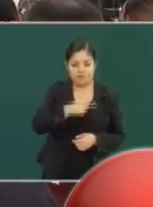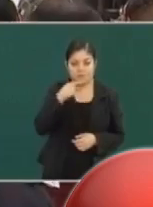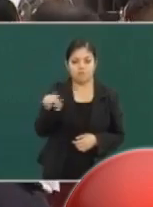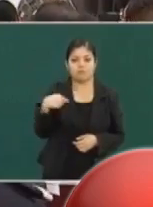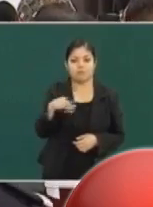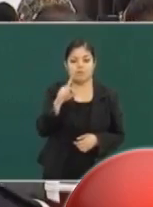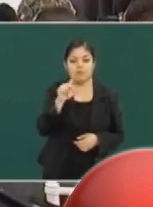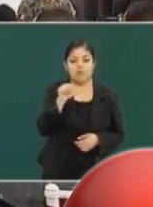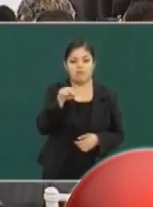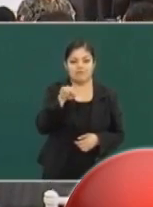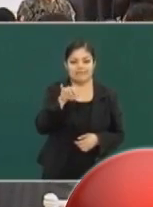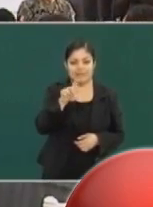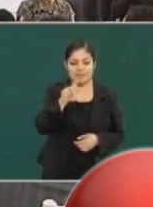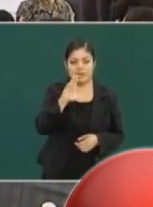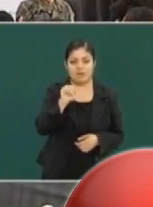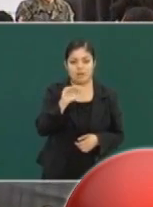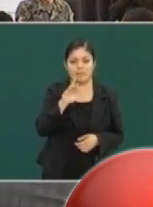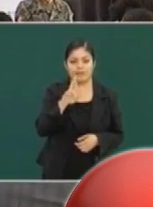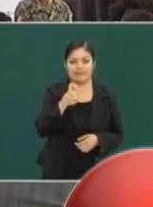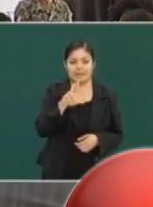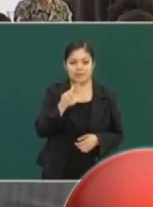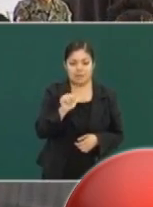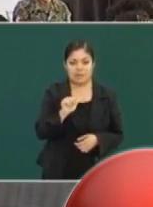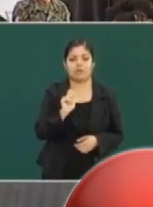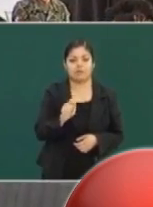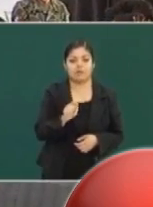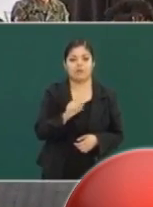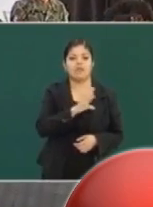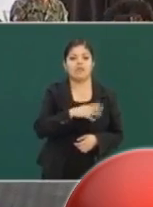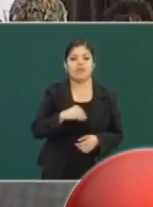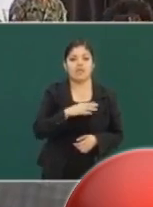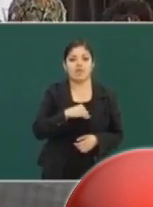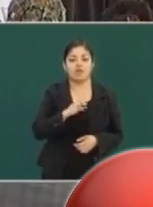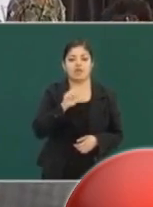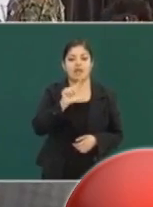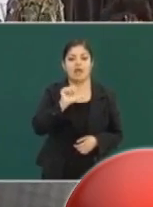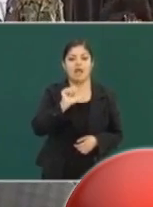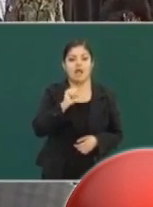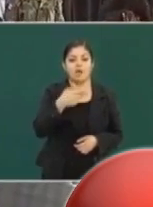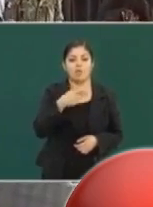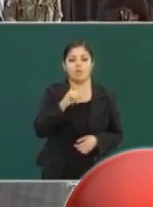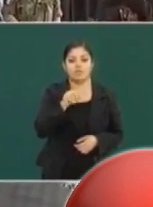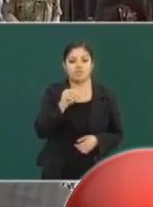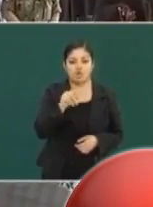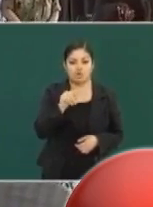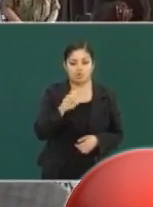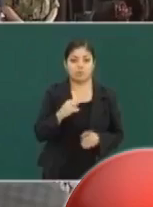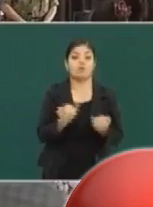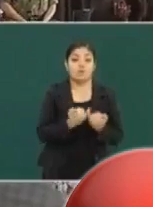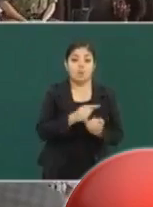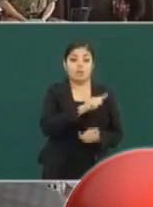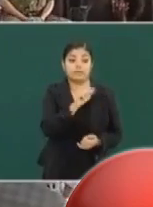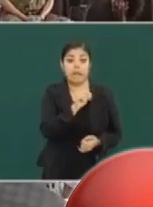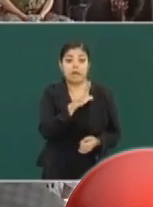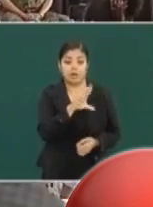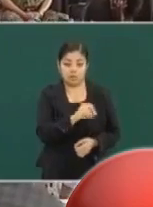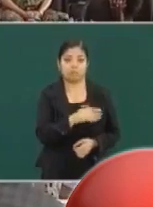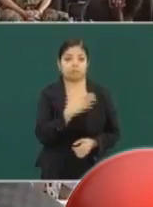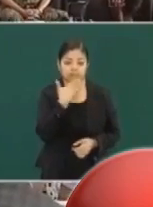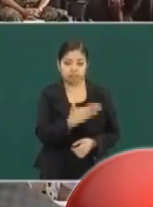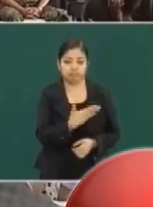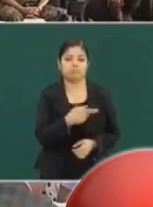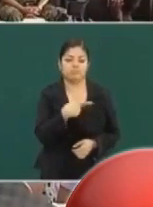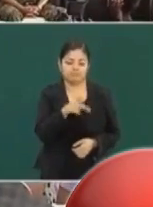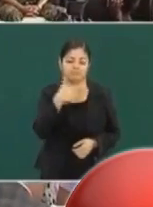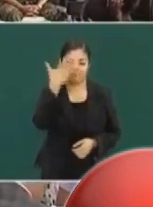Daniel Cabrera, el hijo del director del periódico El Hijo del Ahuizote. O sea, Zarco también muy bueno, pero ya